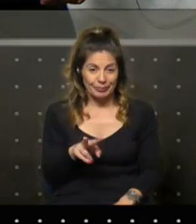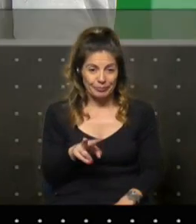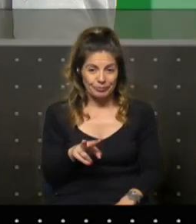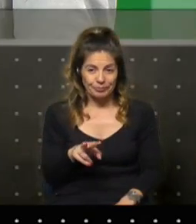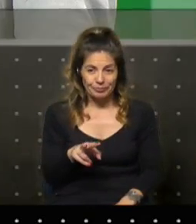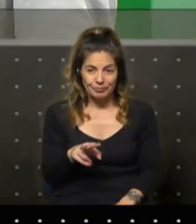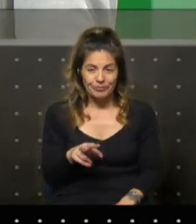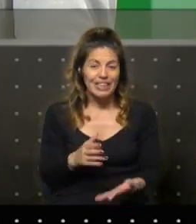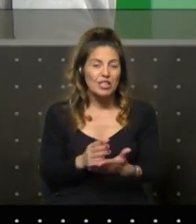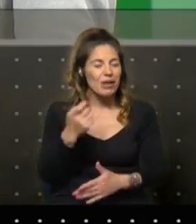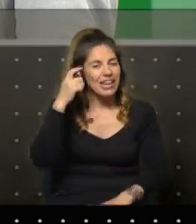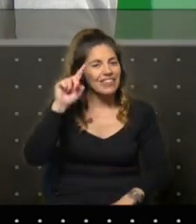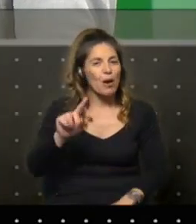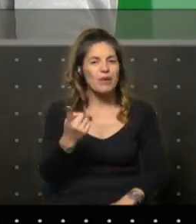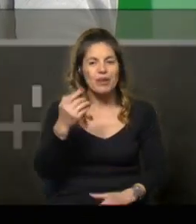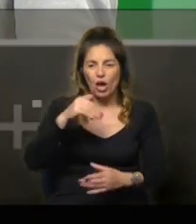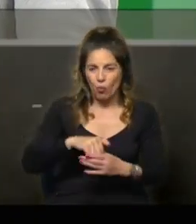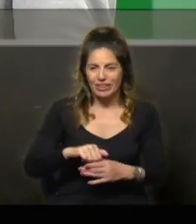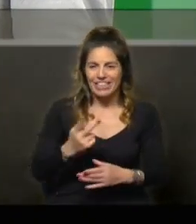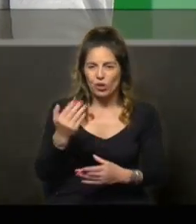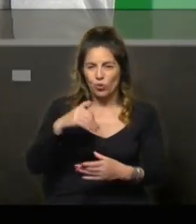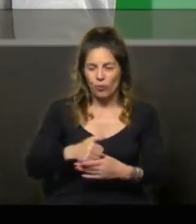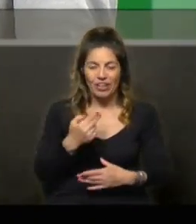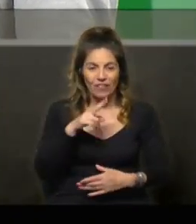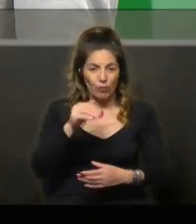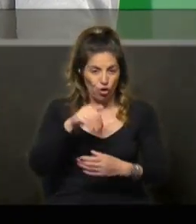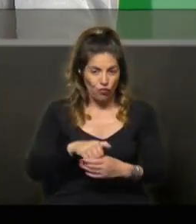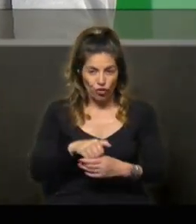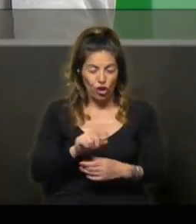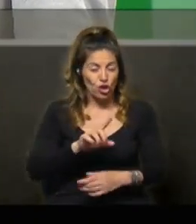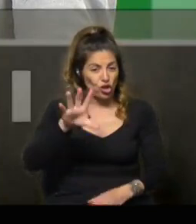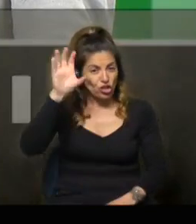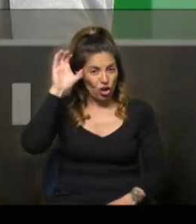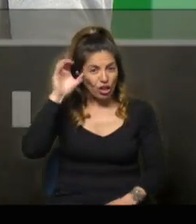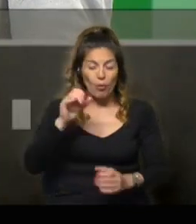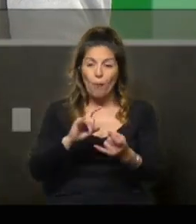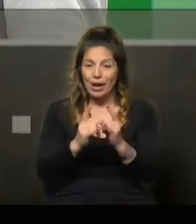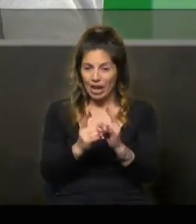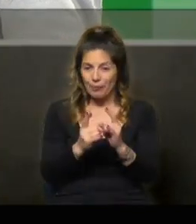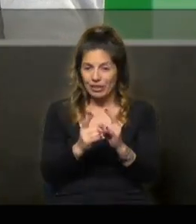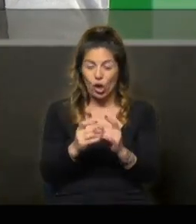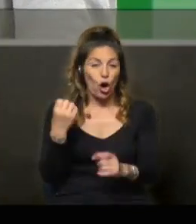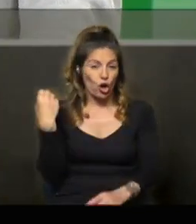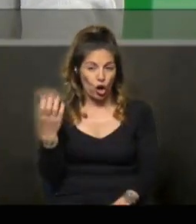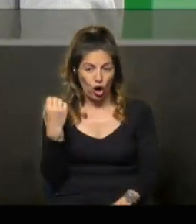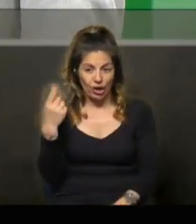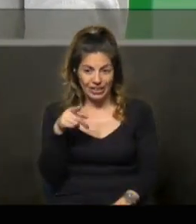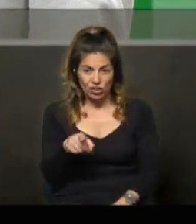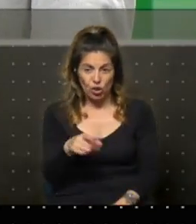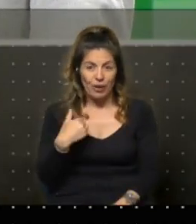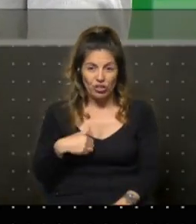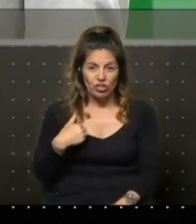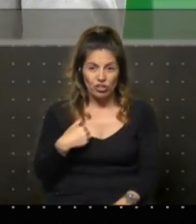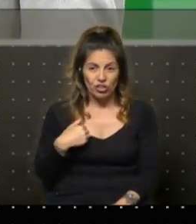tenemos esta idea de que en primera vuelta y segunda vuelta observamos Los votos y no nos acordamos que el parlamento el congreso para los argentinos se